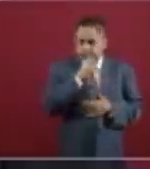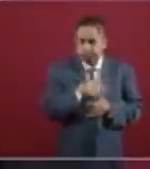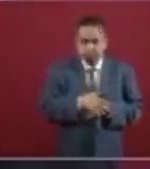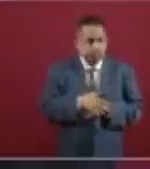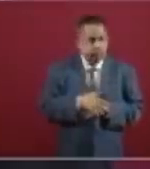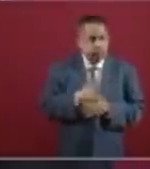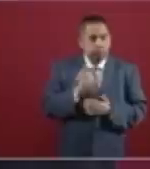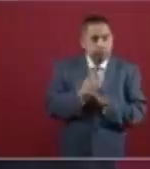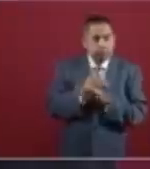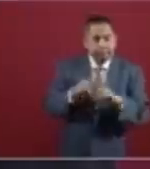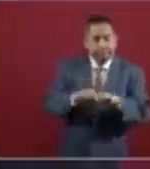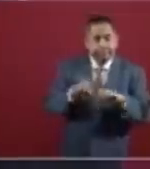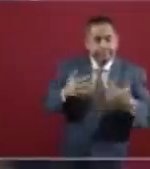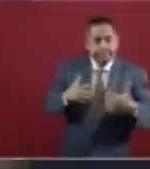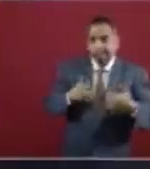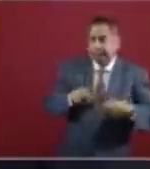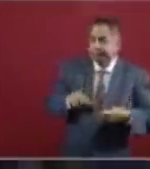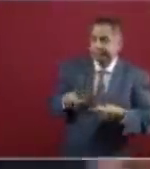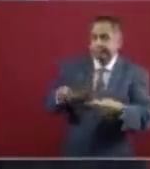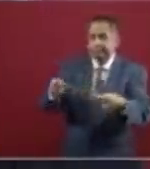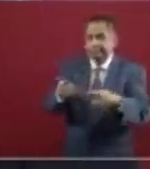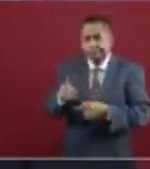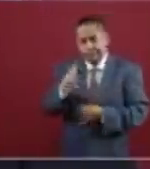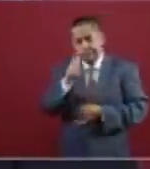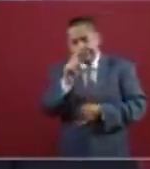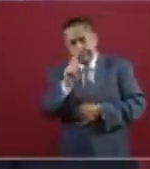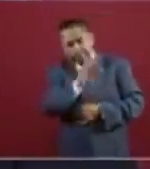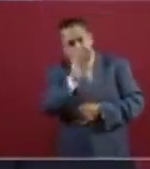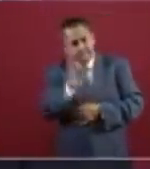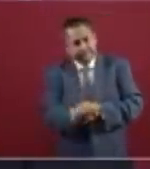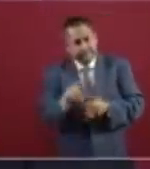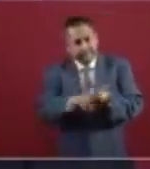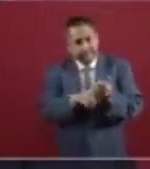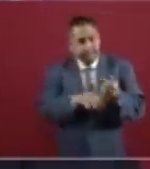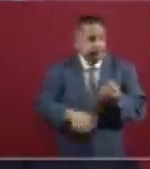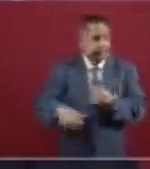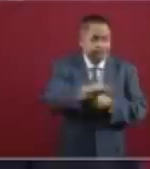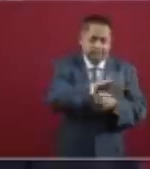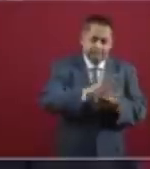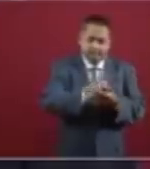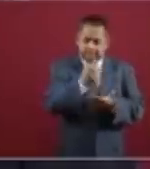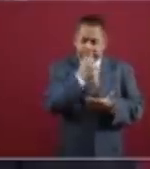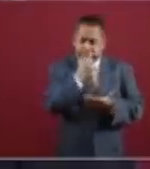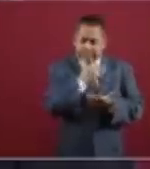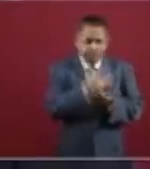vende más del 30% de todos los medicamentos,